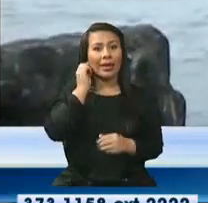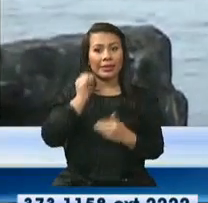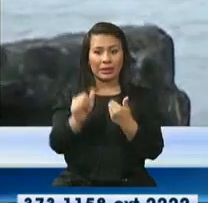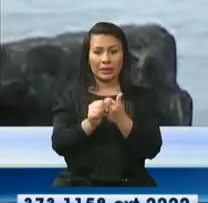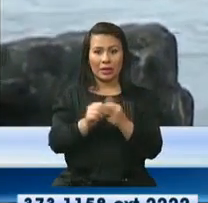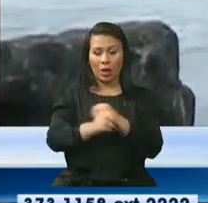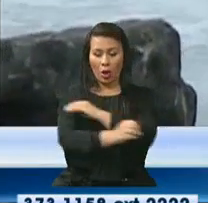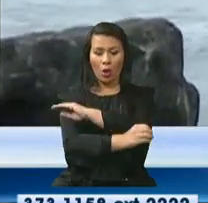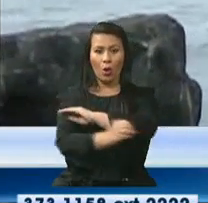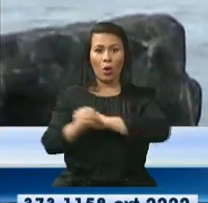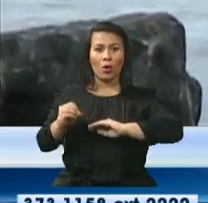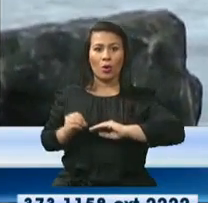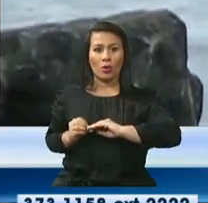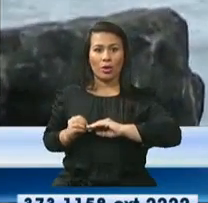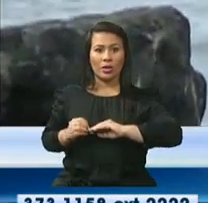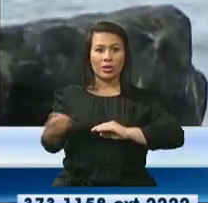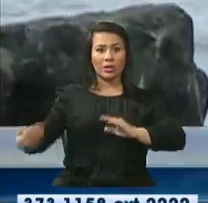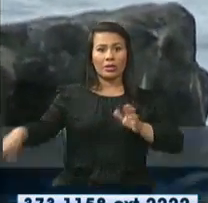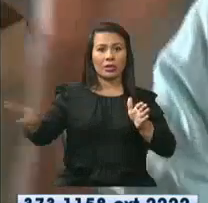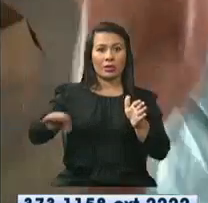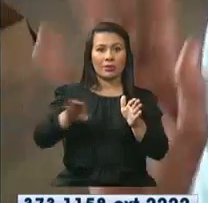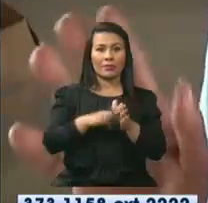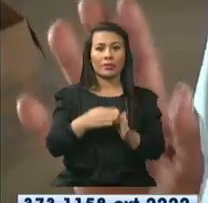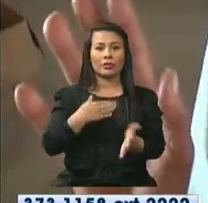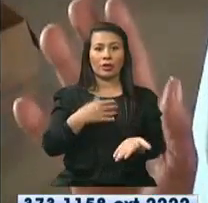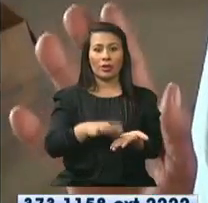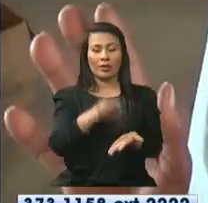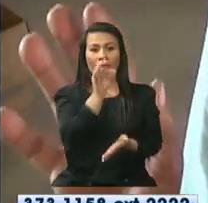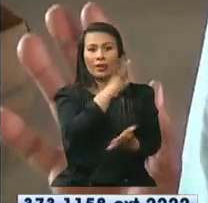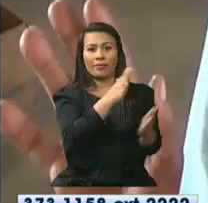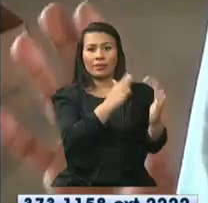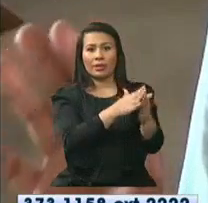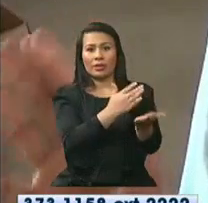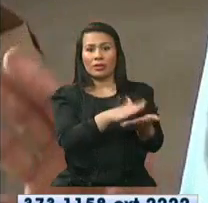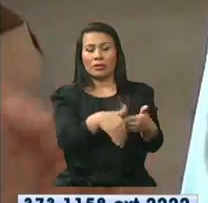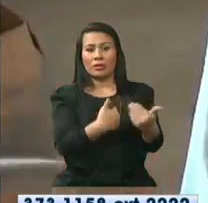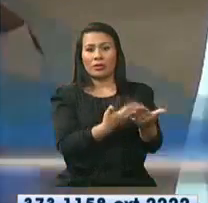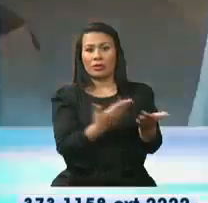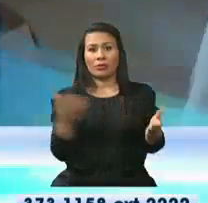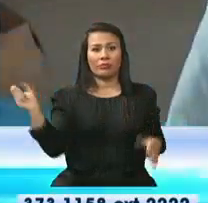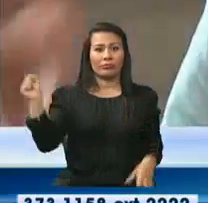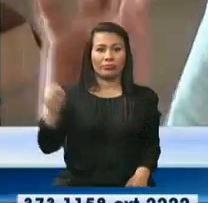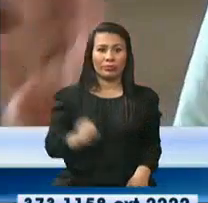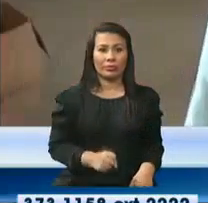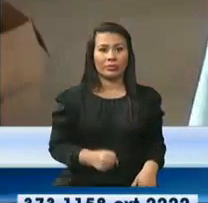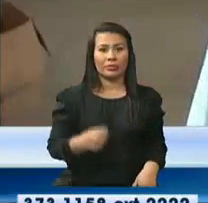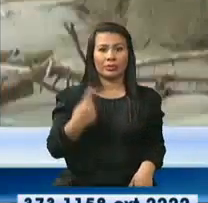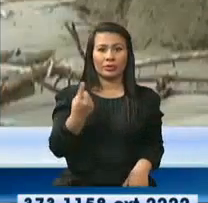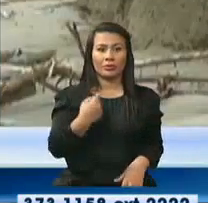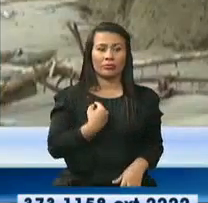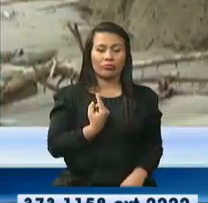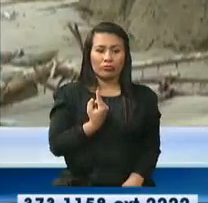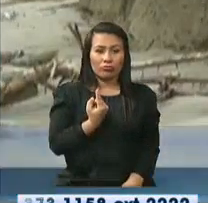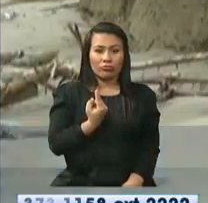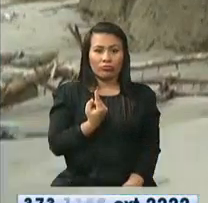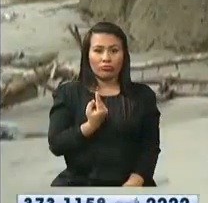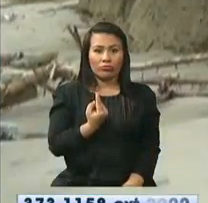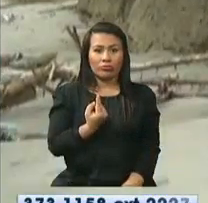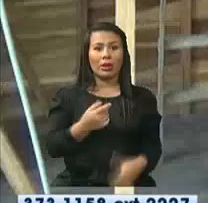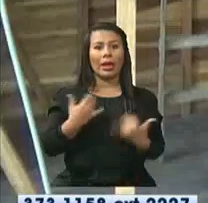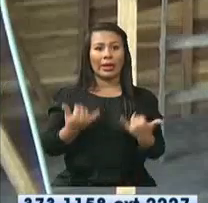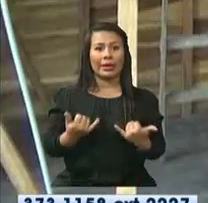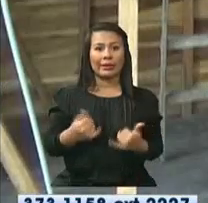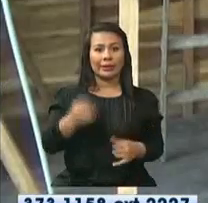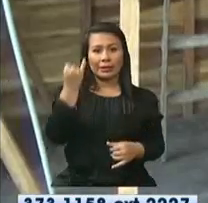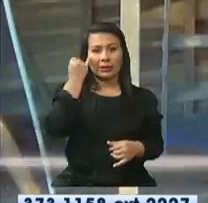del mar ya se había ido a la casa y yo dejé mi casa y con todo yo no trae nada porque en el trabajo hay quienes han optado